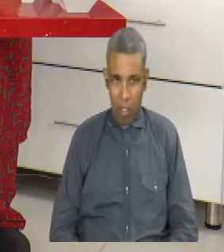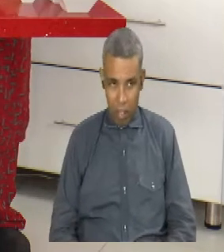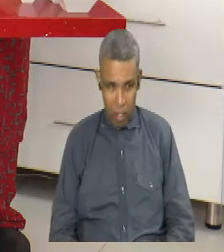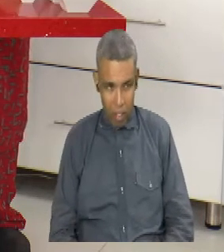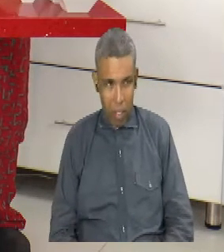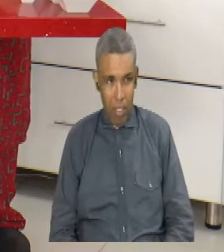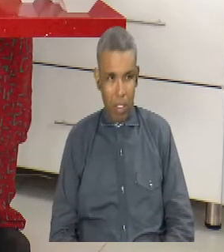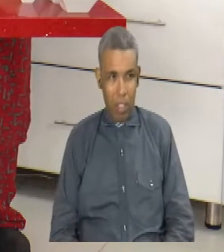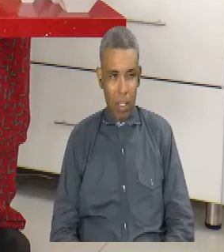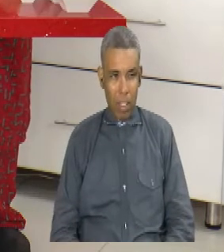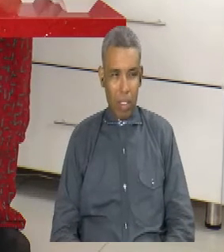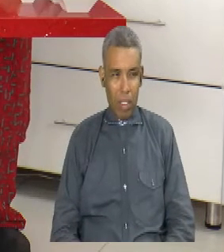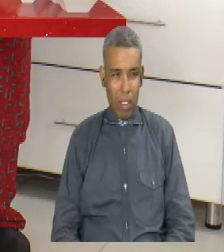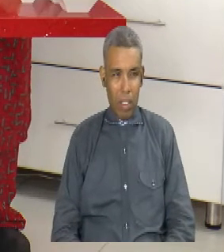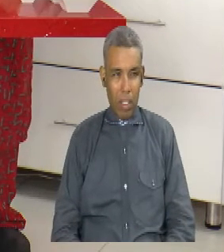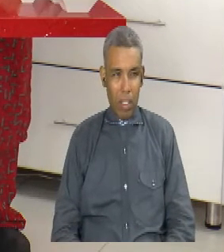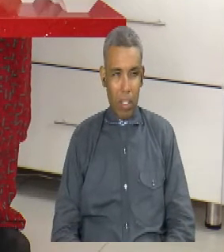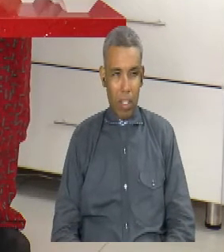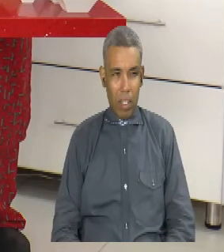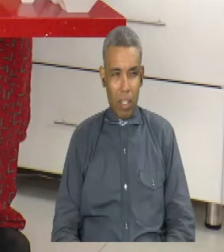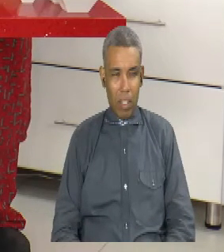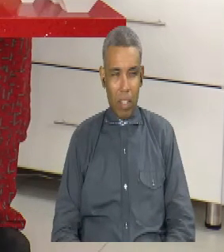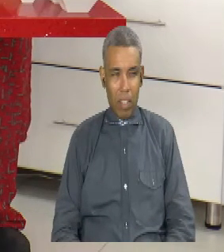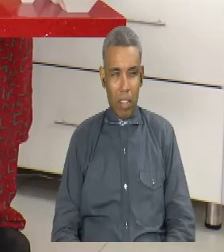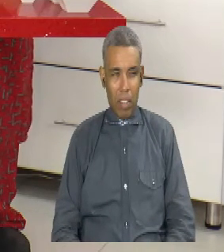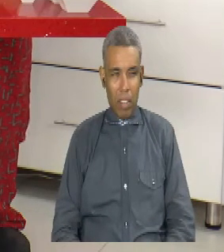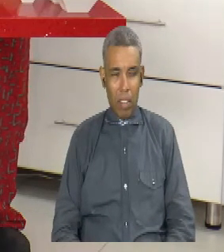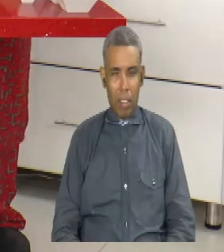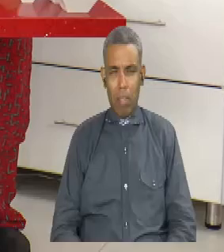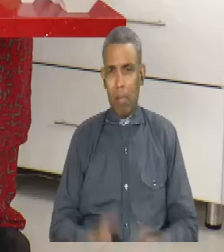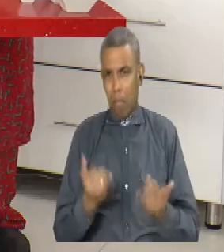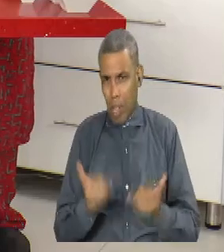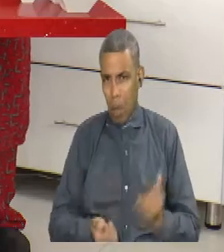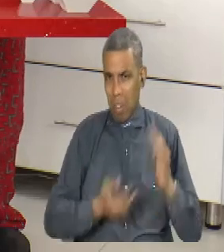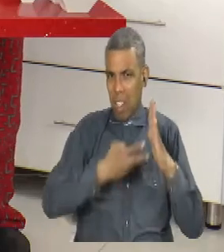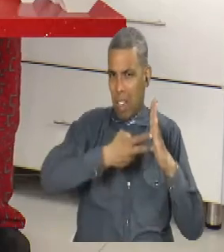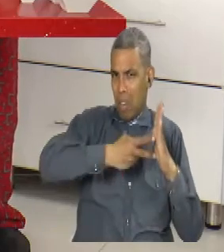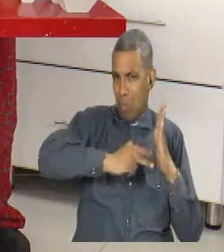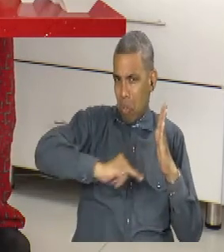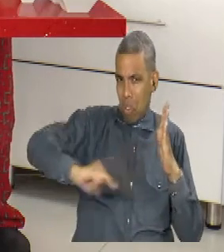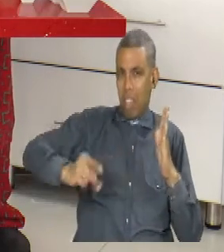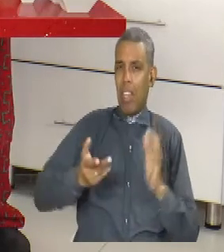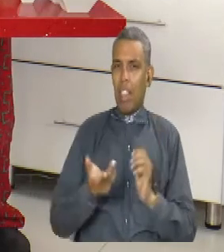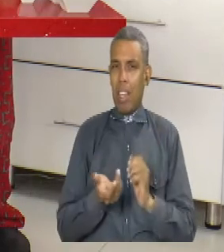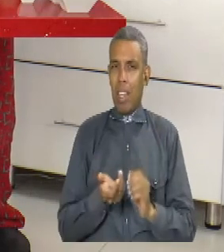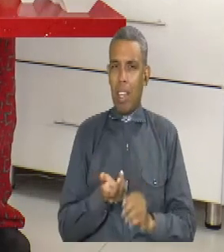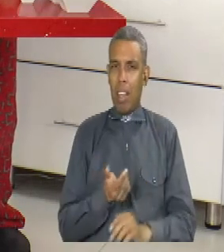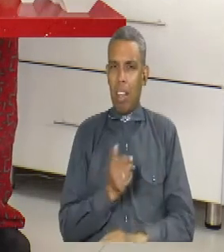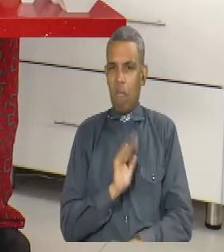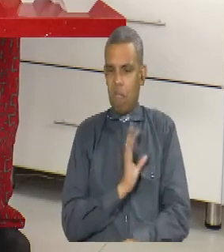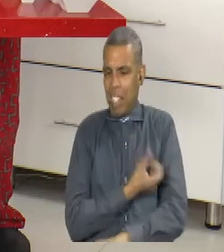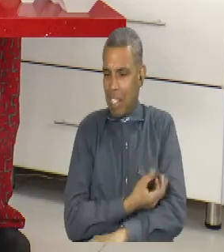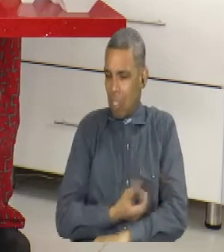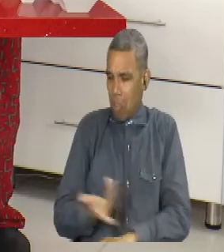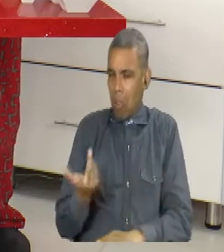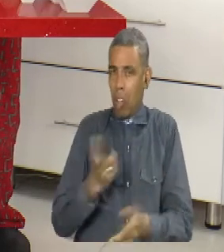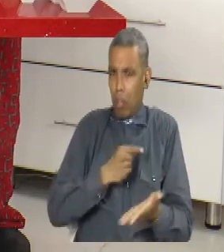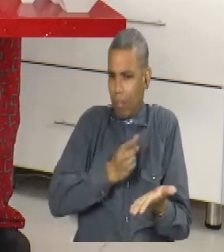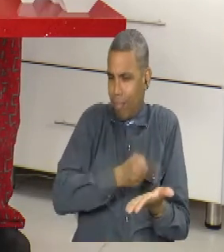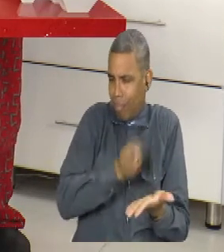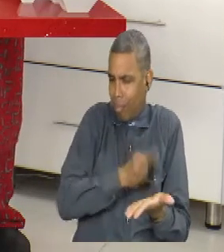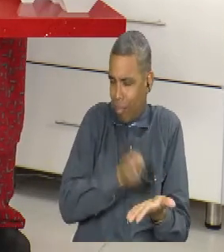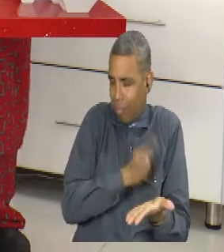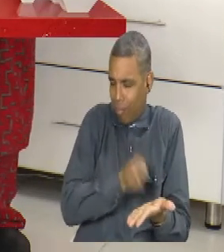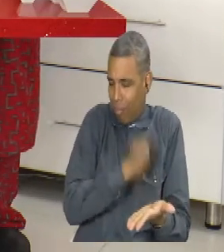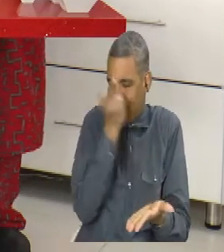en día el uso de las nuevas tecnologías, dispositivos electrónicos, celular, tablet, yo creo que todos en la